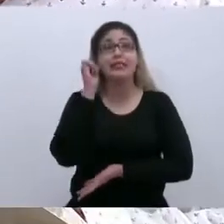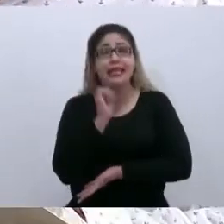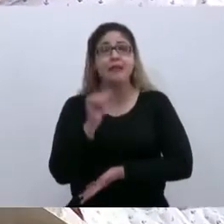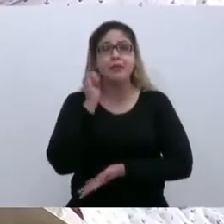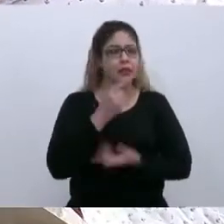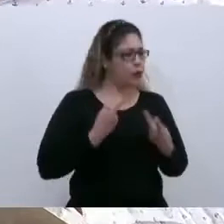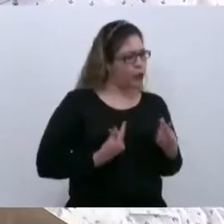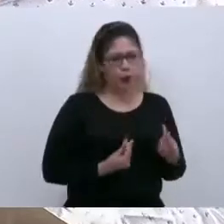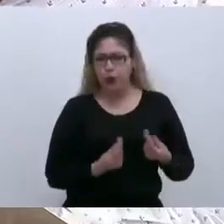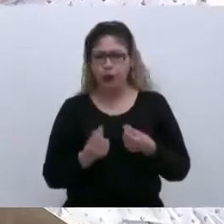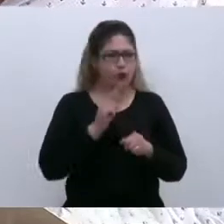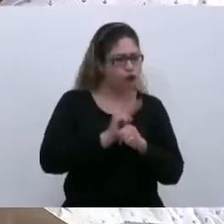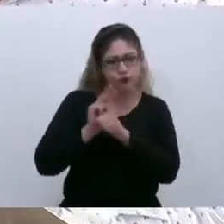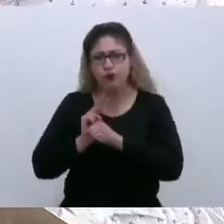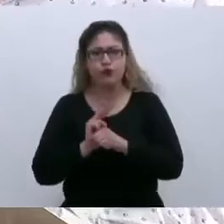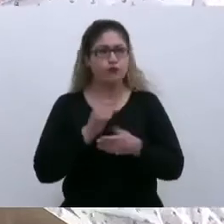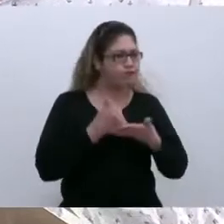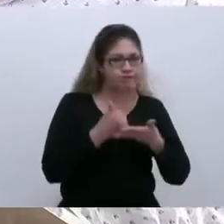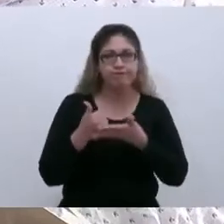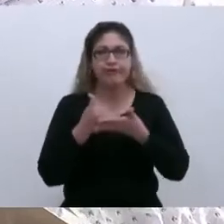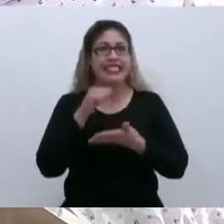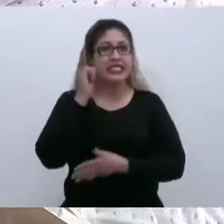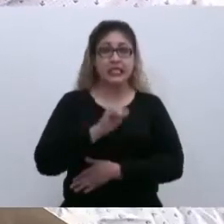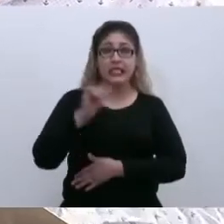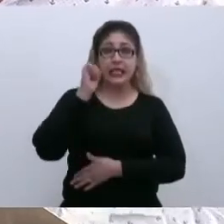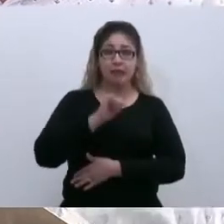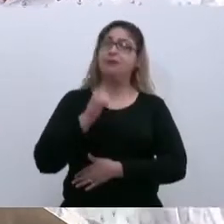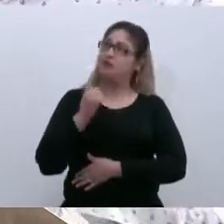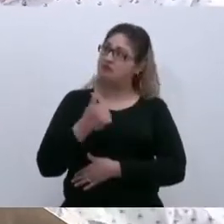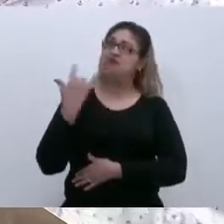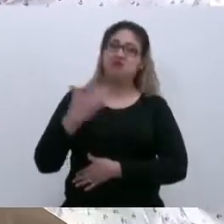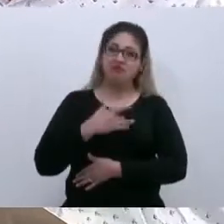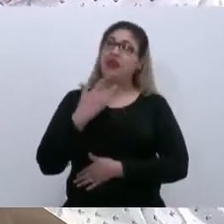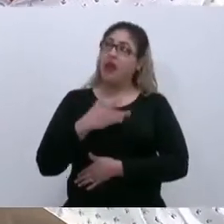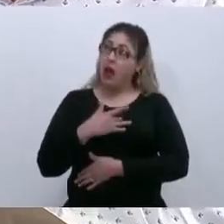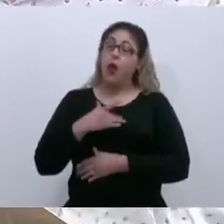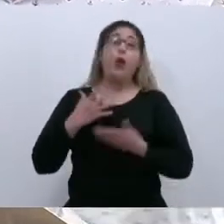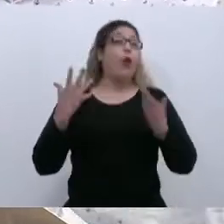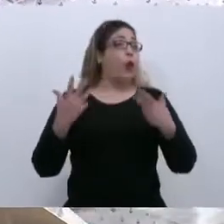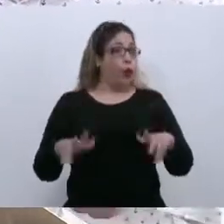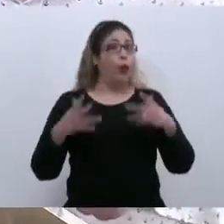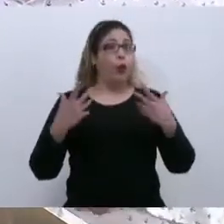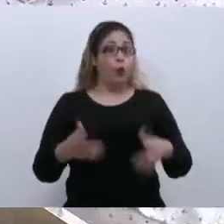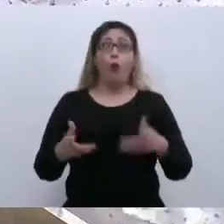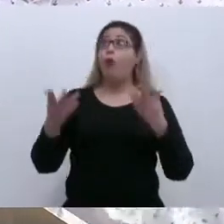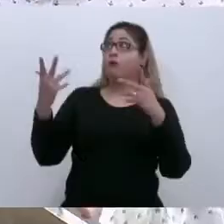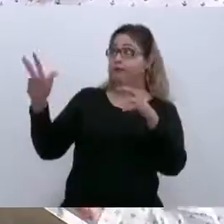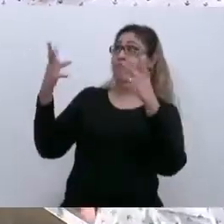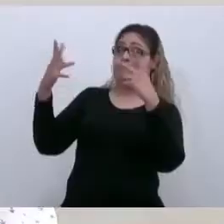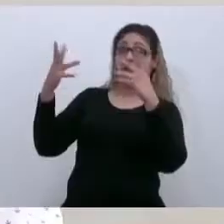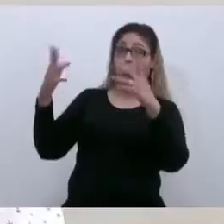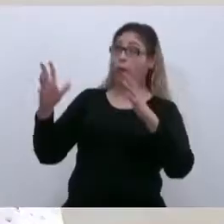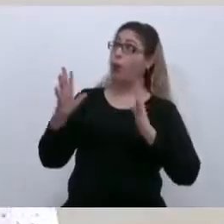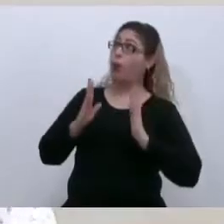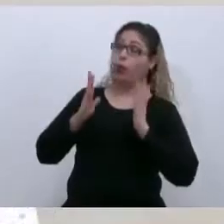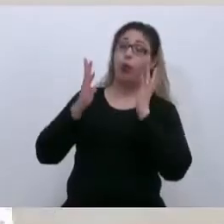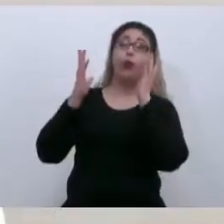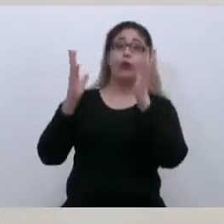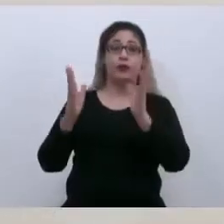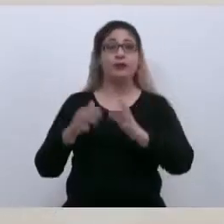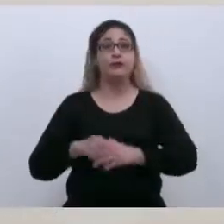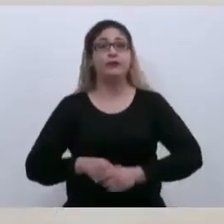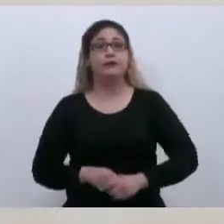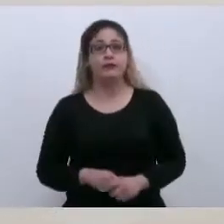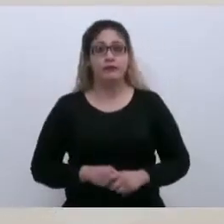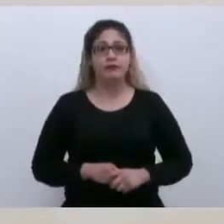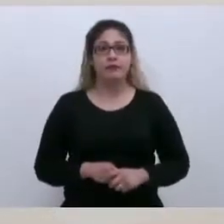y profundo amor a México. A todos ellos, mi reconocimiento. Las y